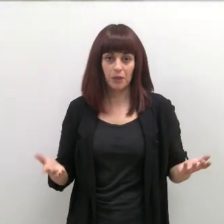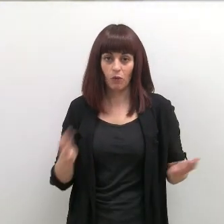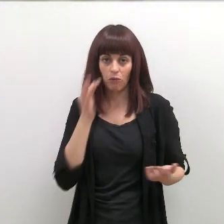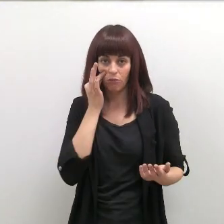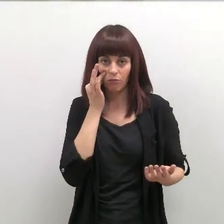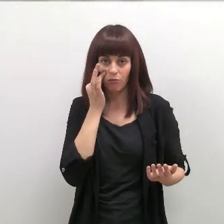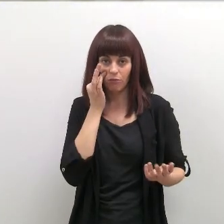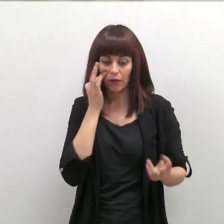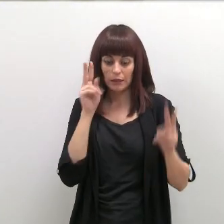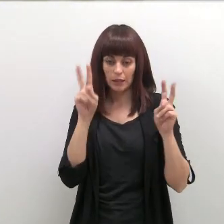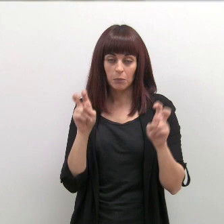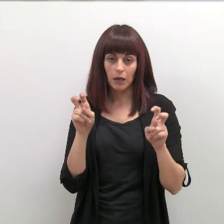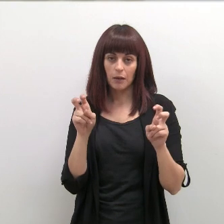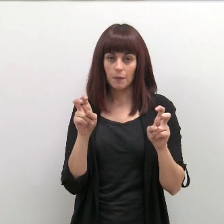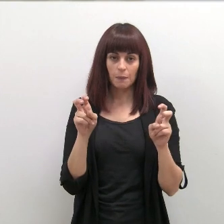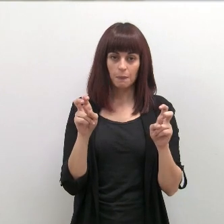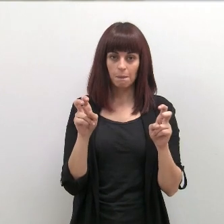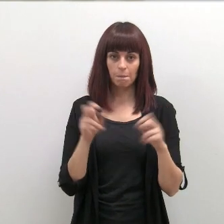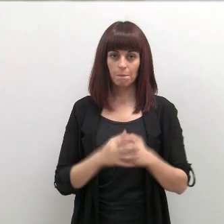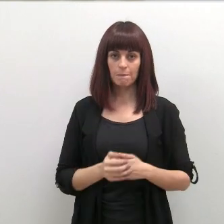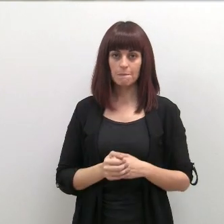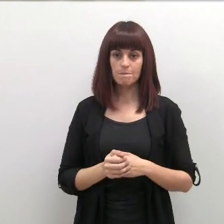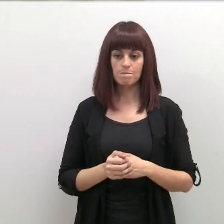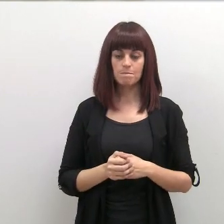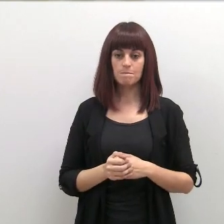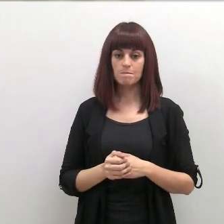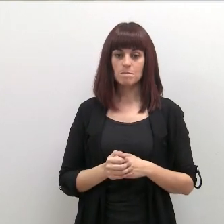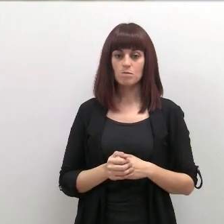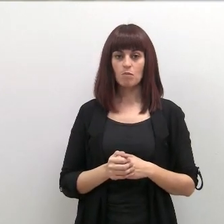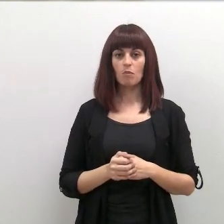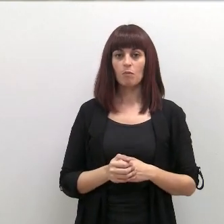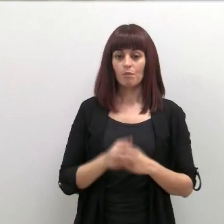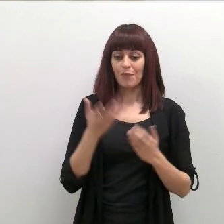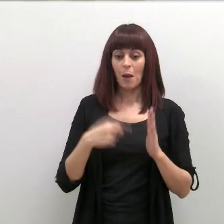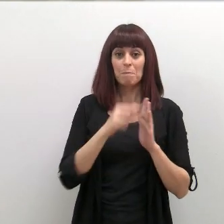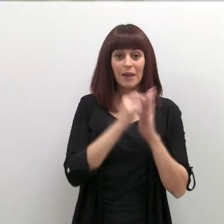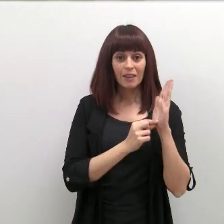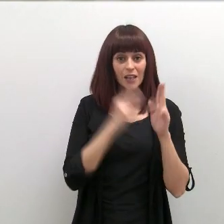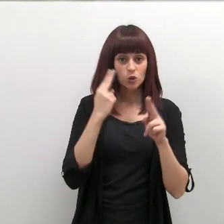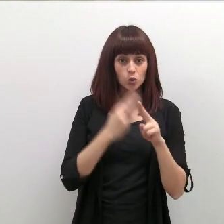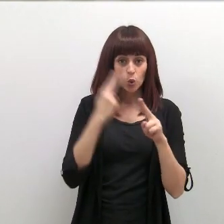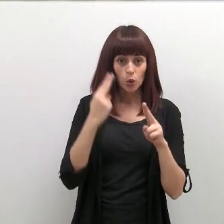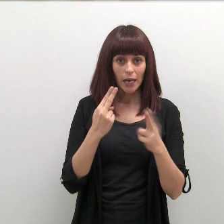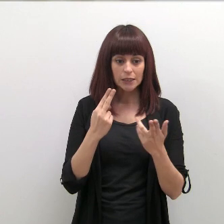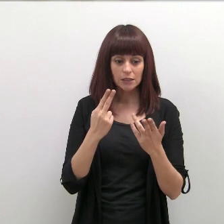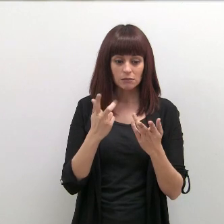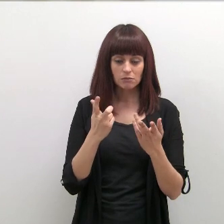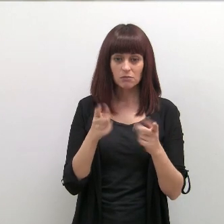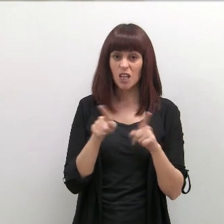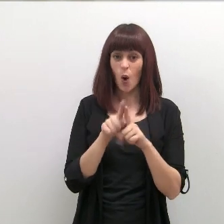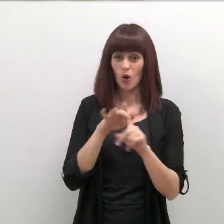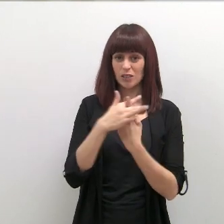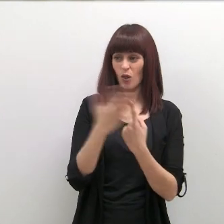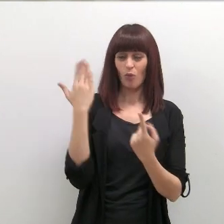Pero la cuestión es que con las tasas previas, tomar medidas mucho más duras hubiera sido muy, muy